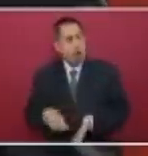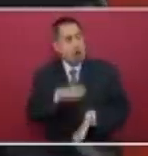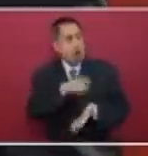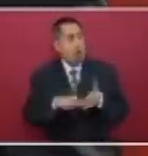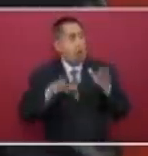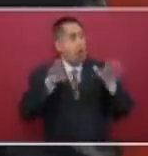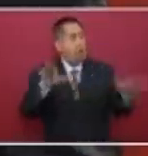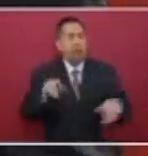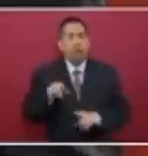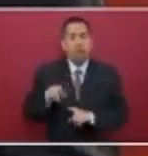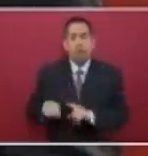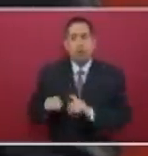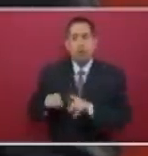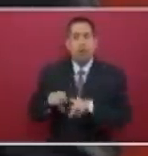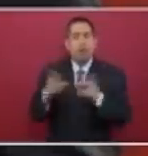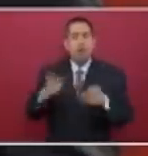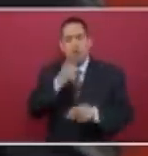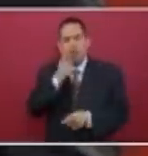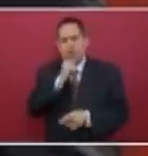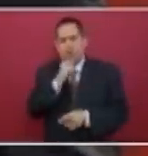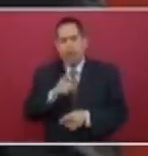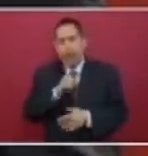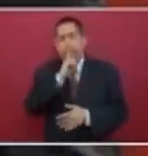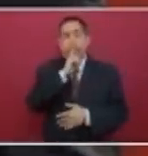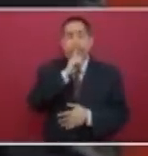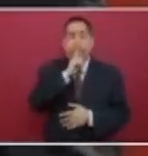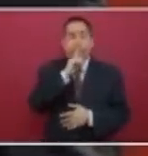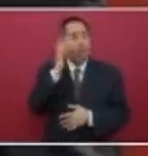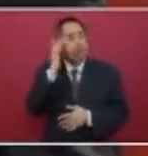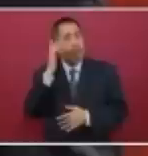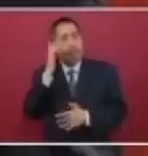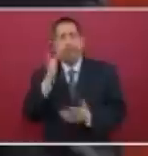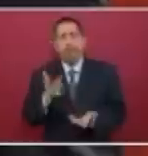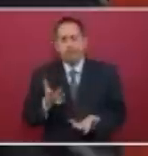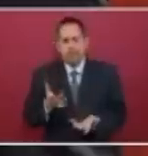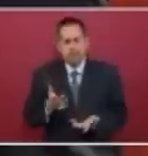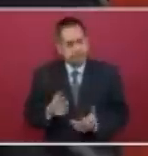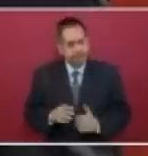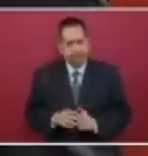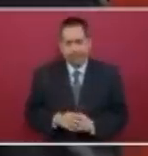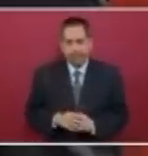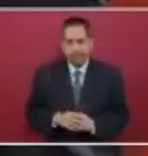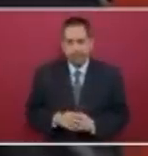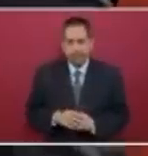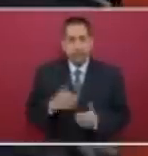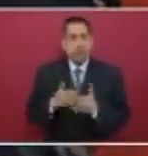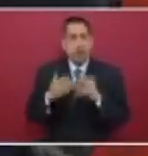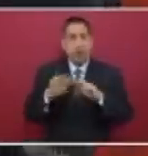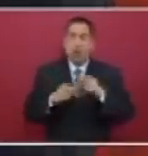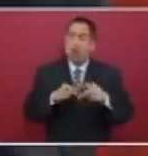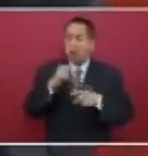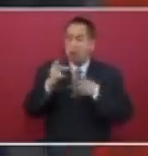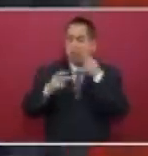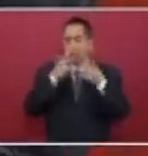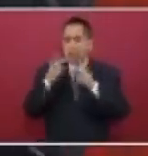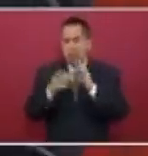el avión no dijeron nada este y ahora sí que se